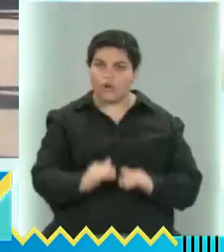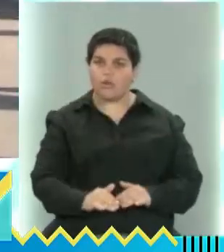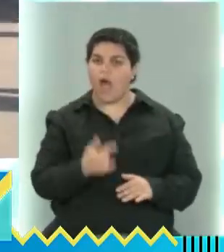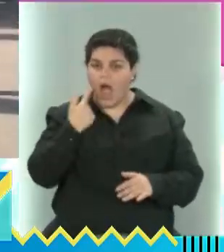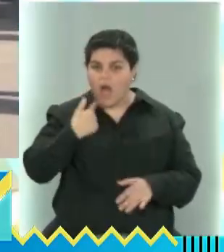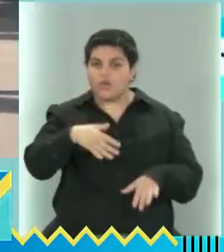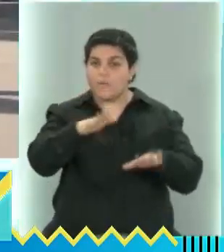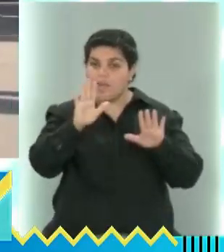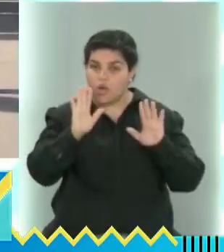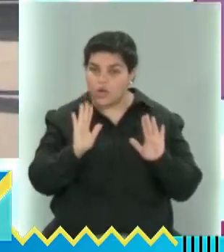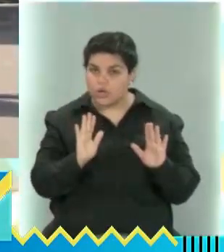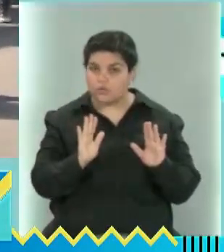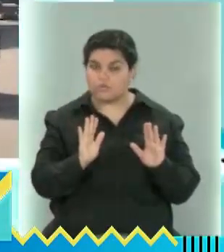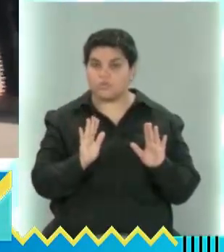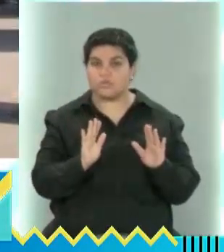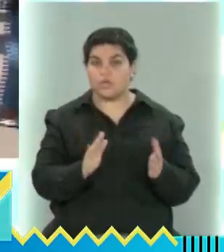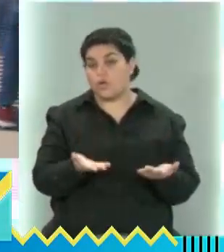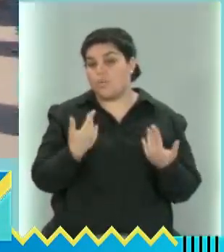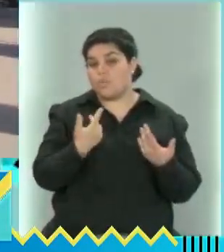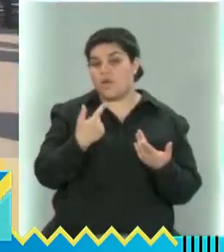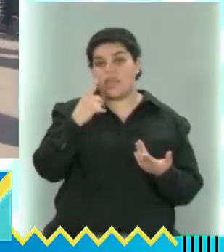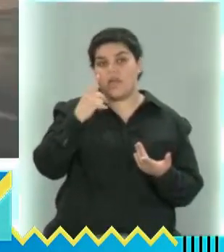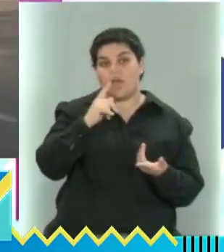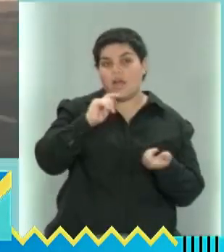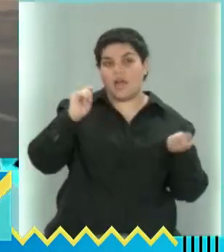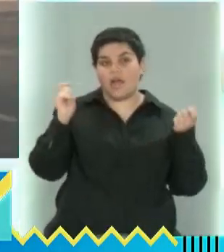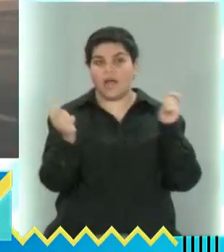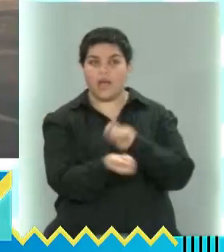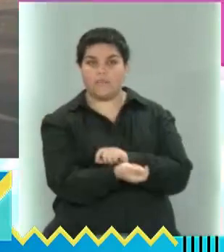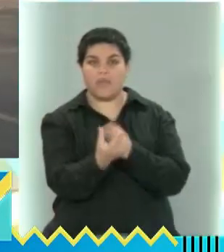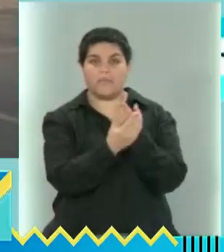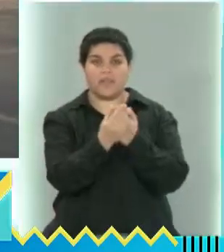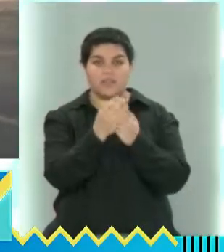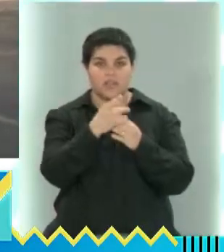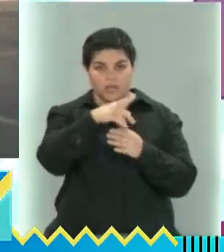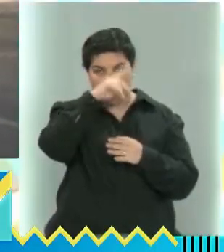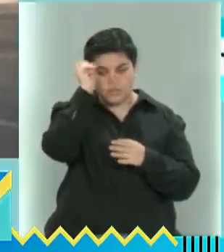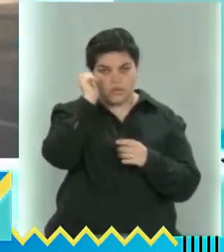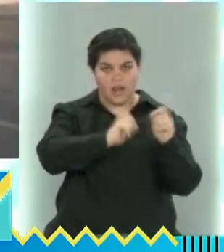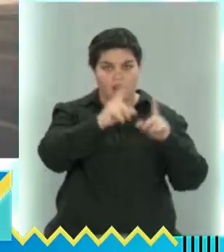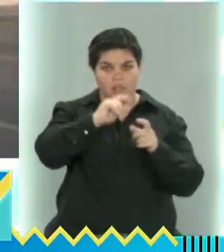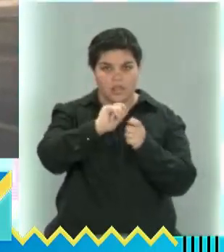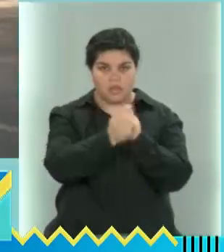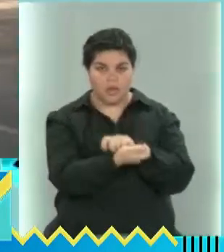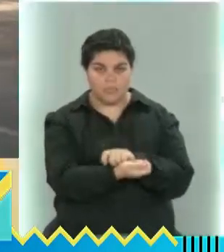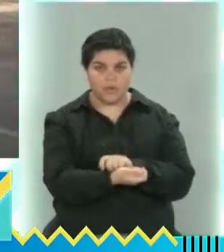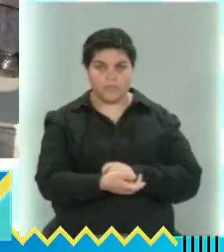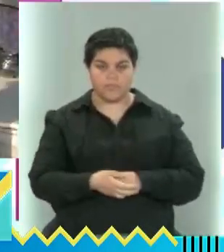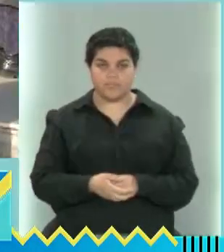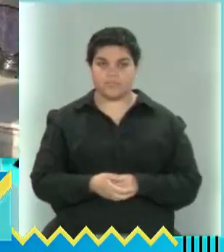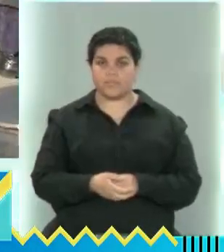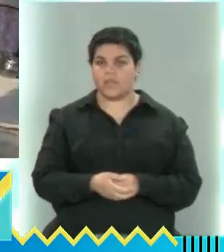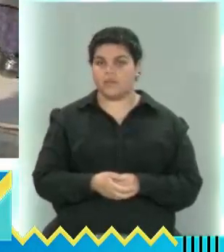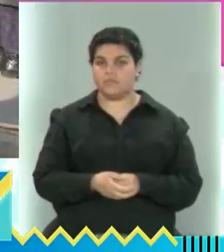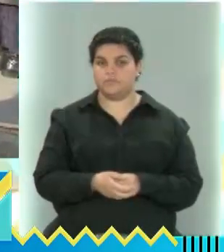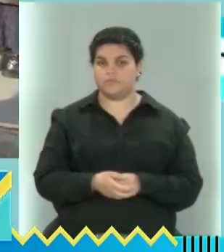rever alguna posibilidad de cambiar el índice por parte del Ministerio Nacional? Yo creo que el Ministerio